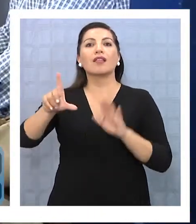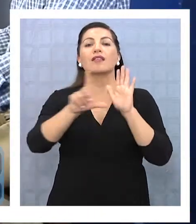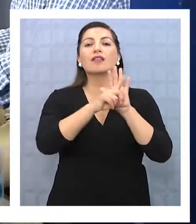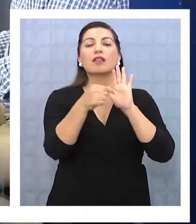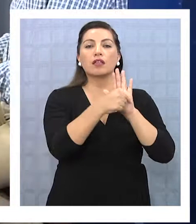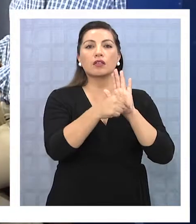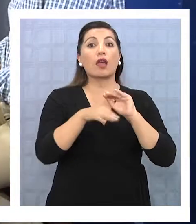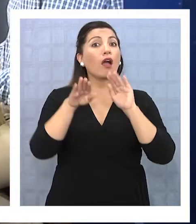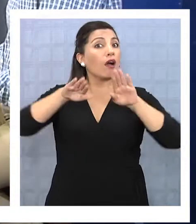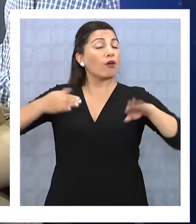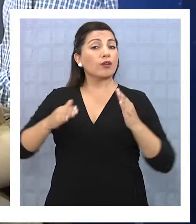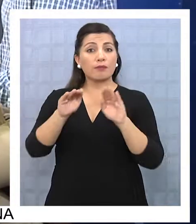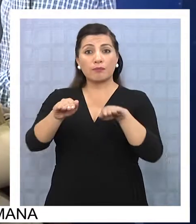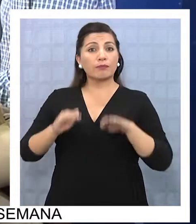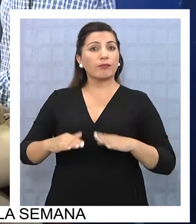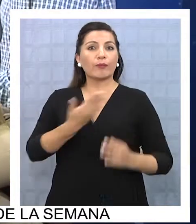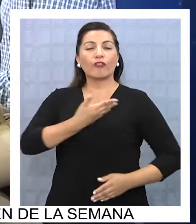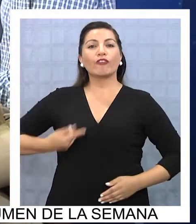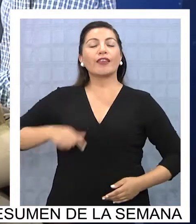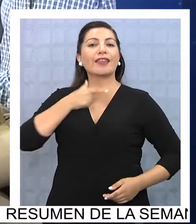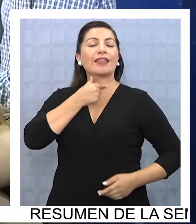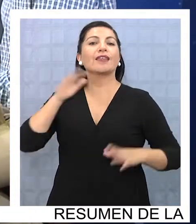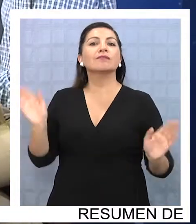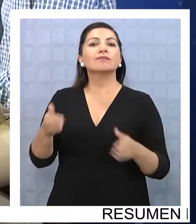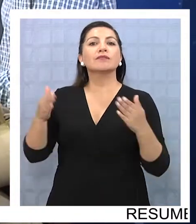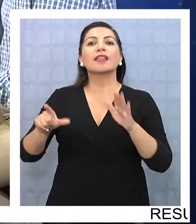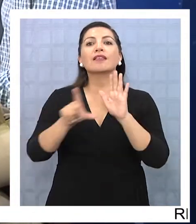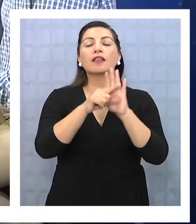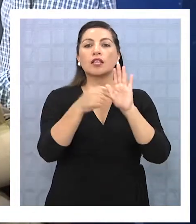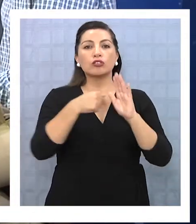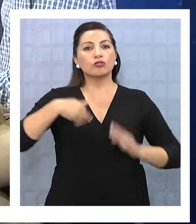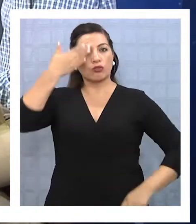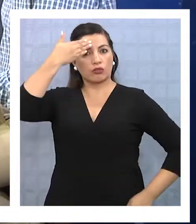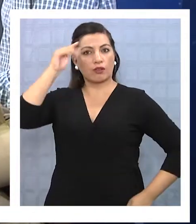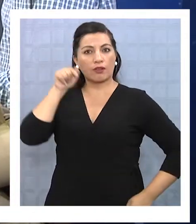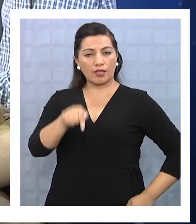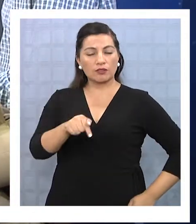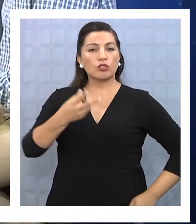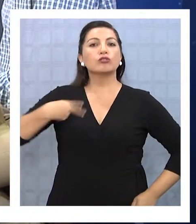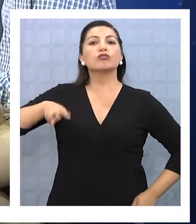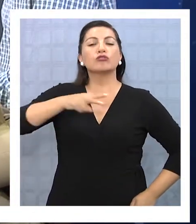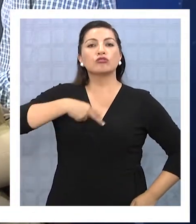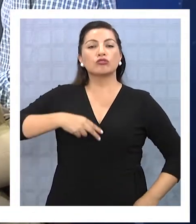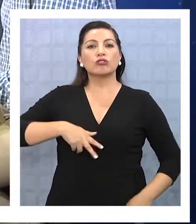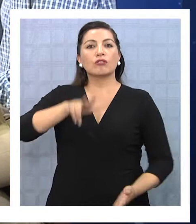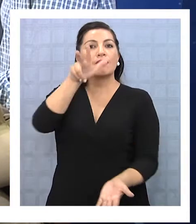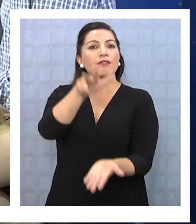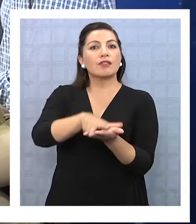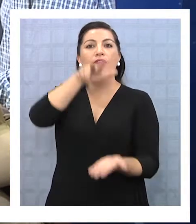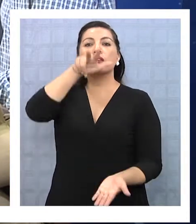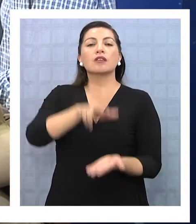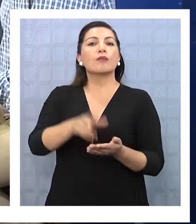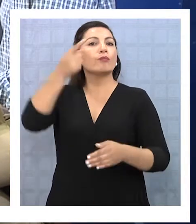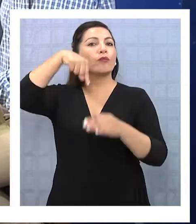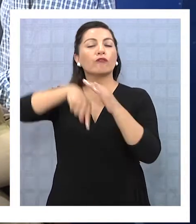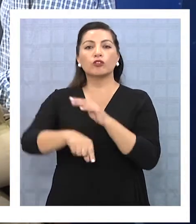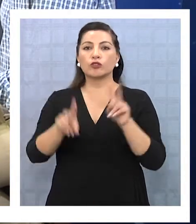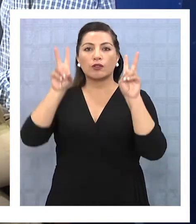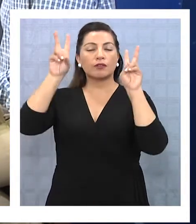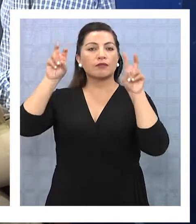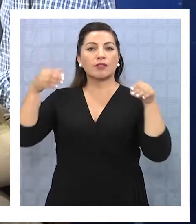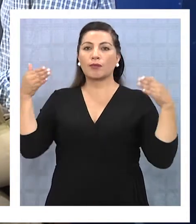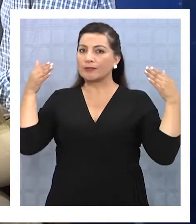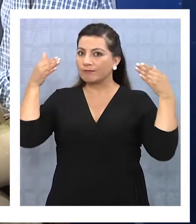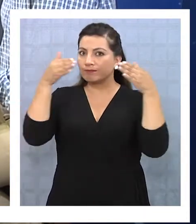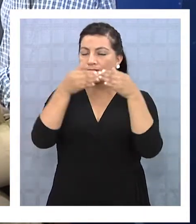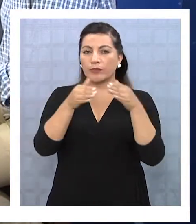el mismo gobierno está tratando de impulsar estas leyes. Y por tanto yo creo que tenemos que rectificar profundamente el rumbo de la forma